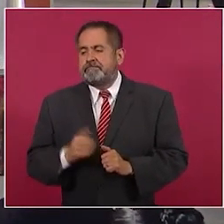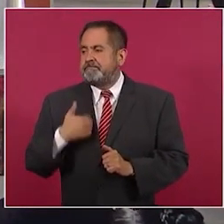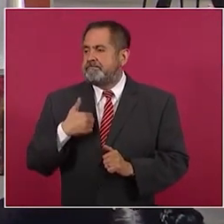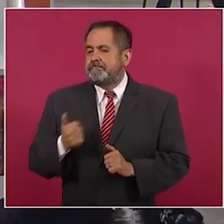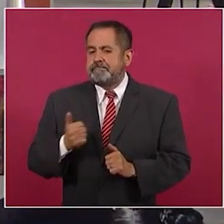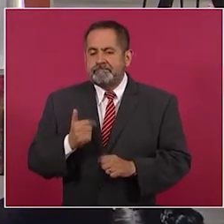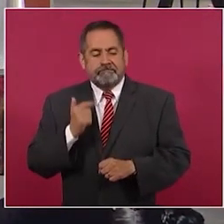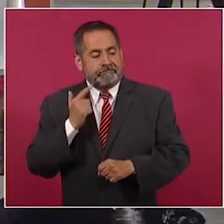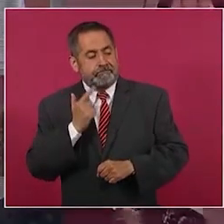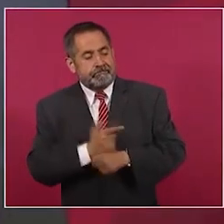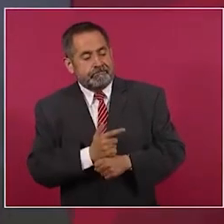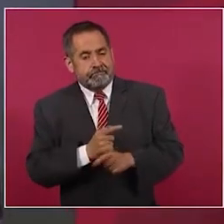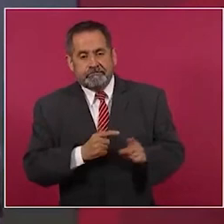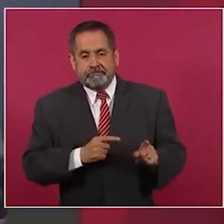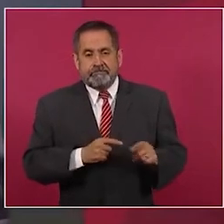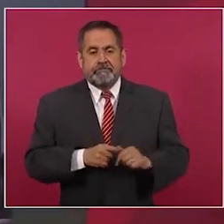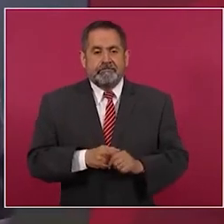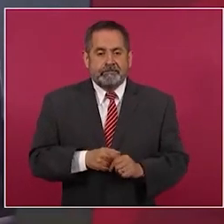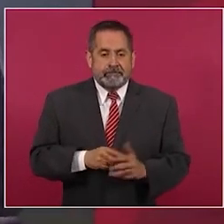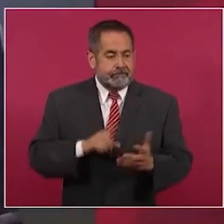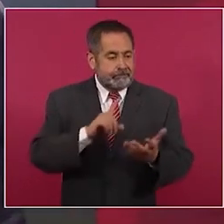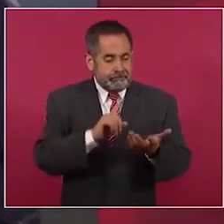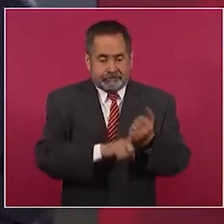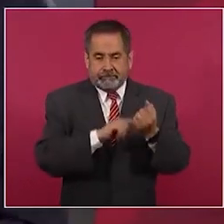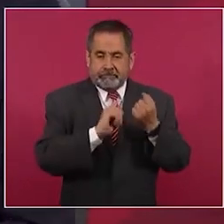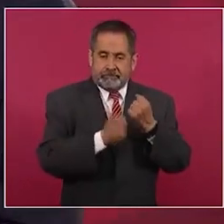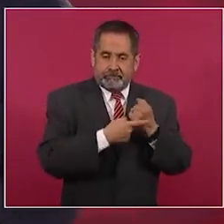de que están